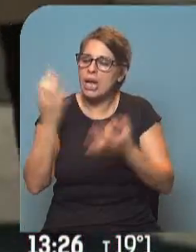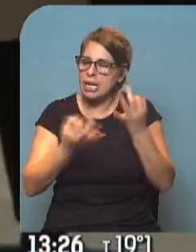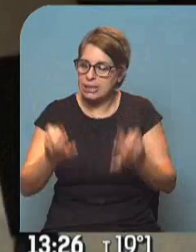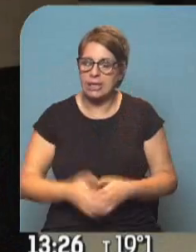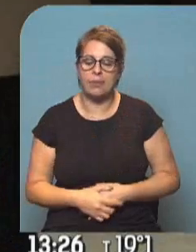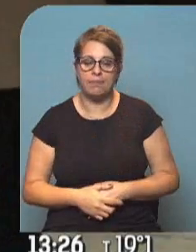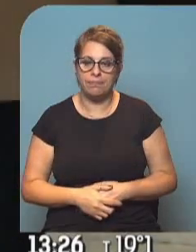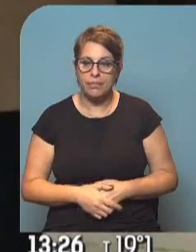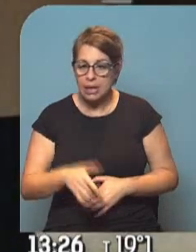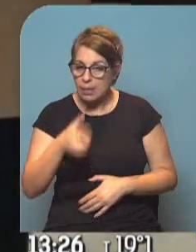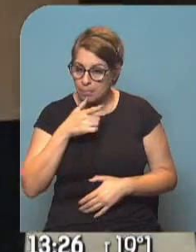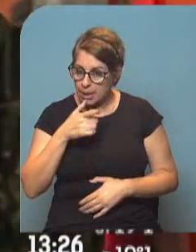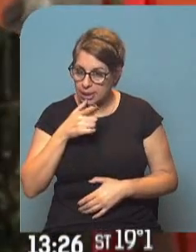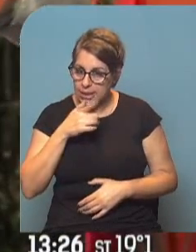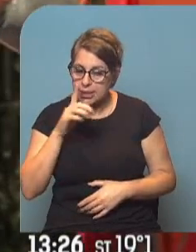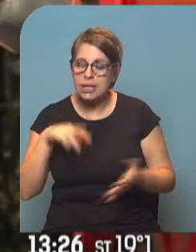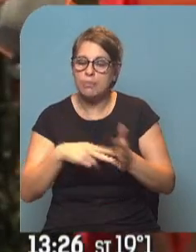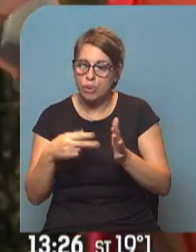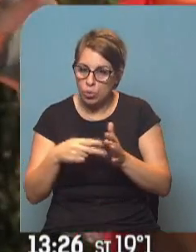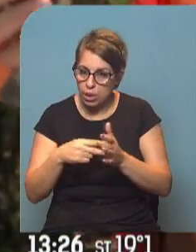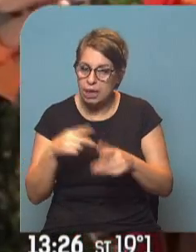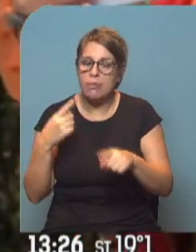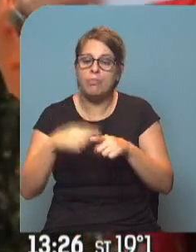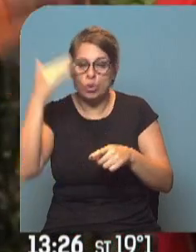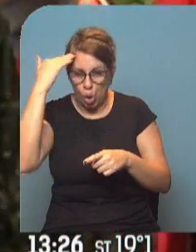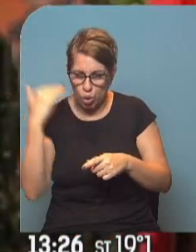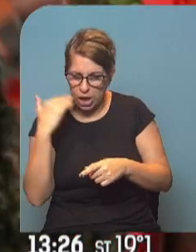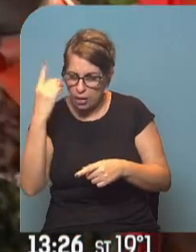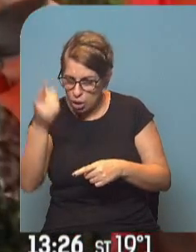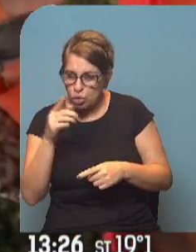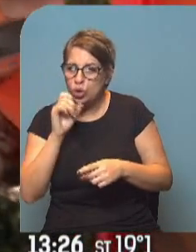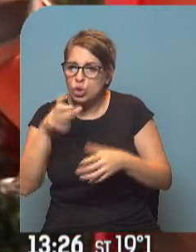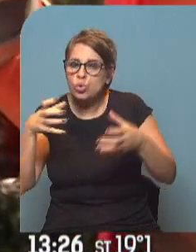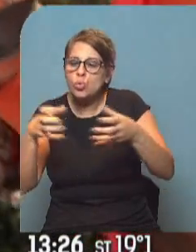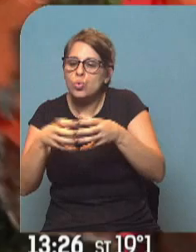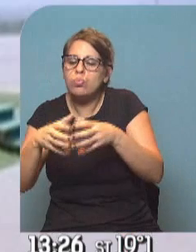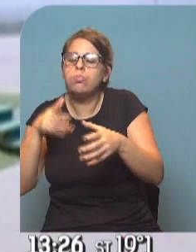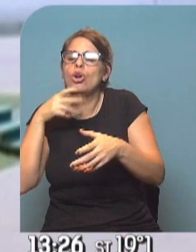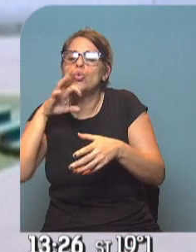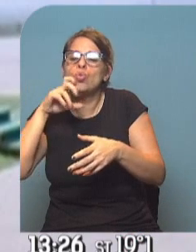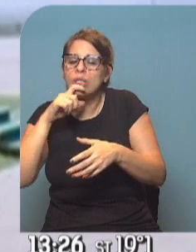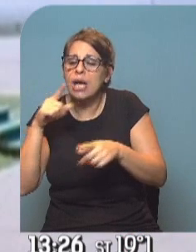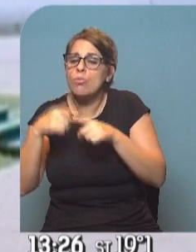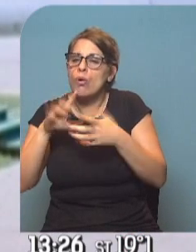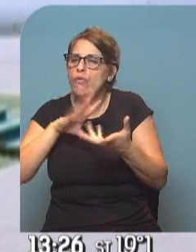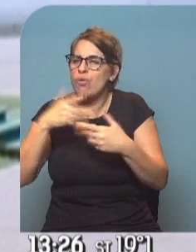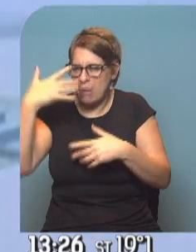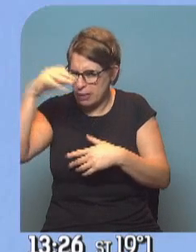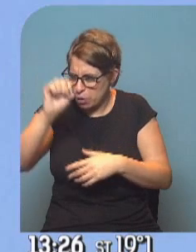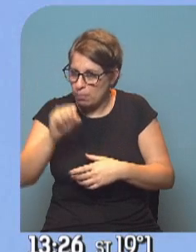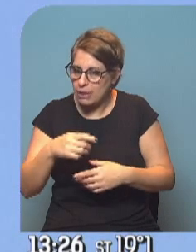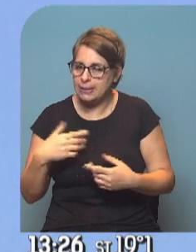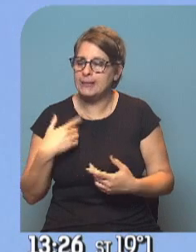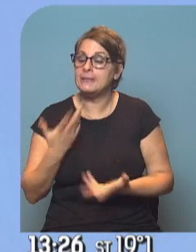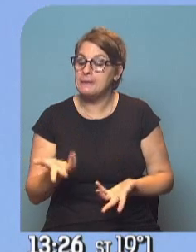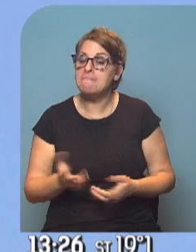El aparente encauzamiento de la crisis alrededor de Corea del Norte y su arsenal nuclear por carriles diplomáticos es la